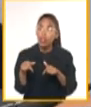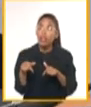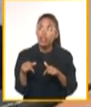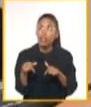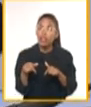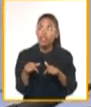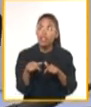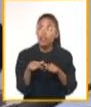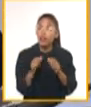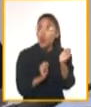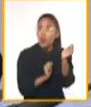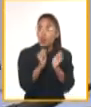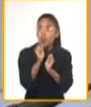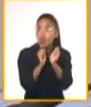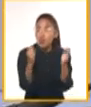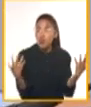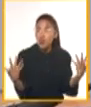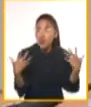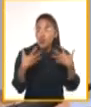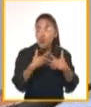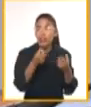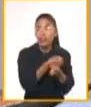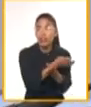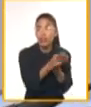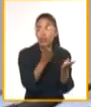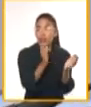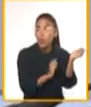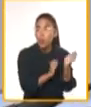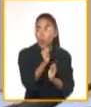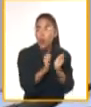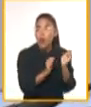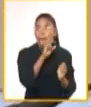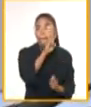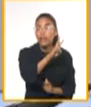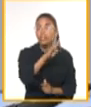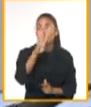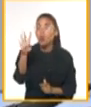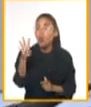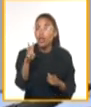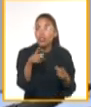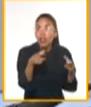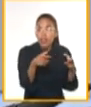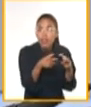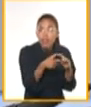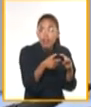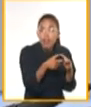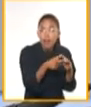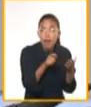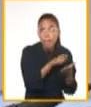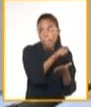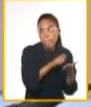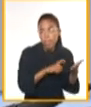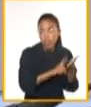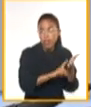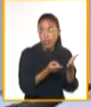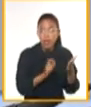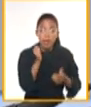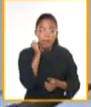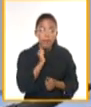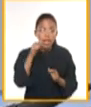entra la generación, ahí distribuye a 24 subestaciones más de la capital, porque estamos hablando precisamente de esta